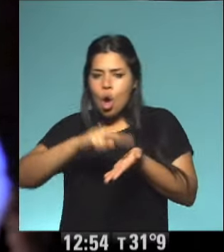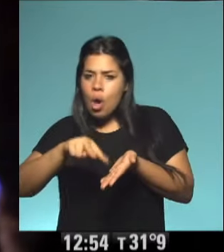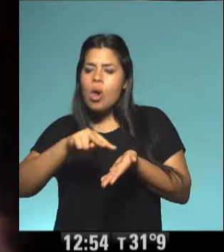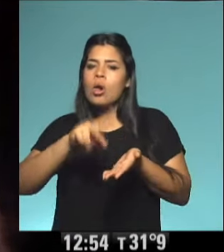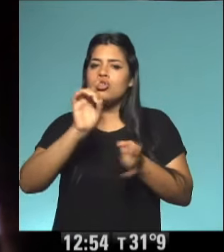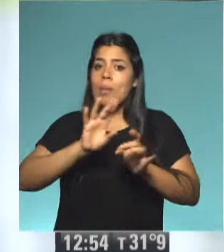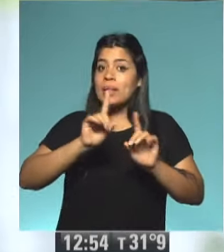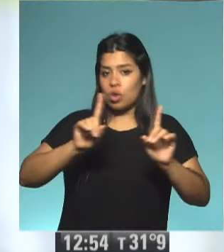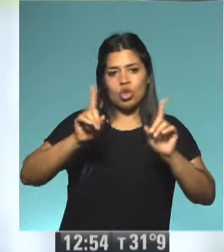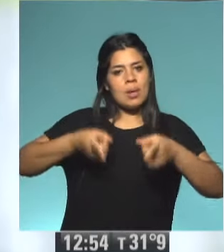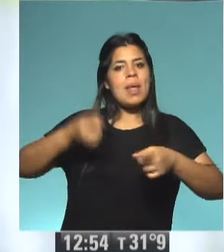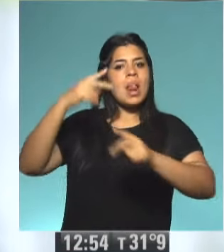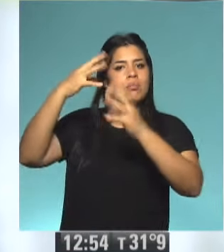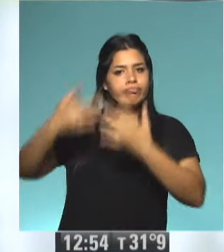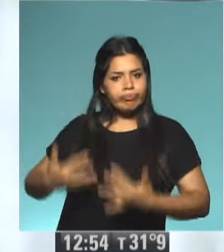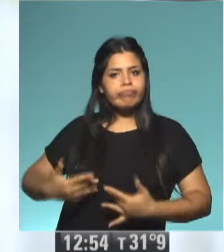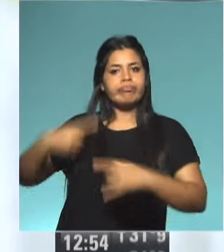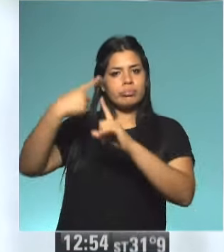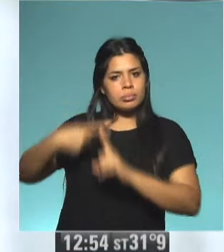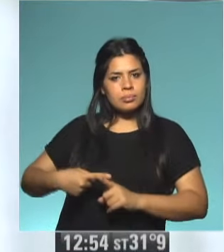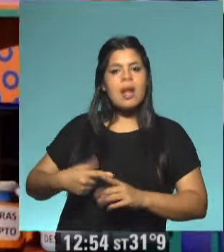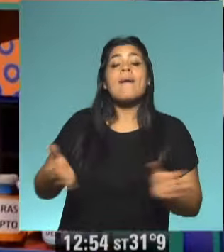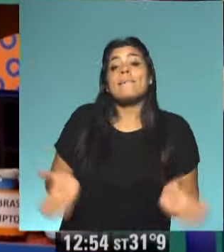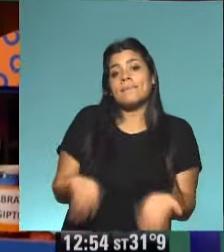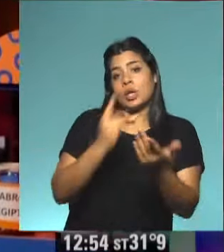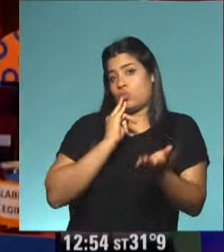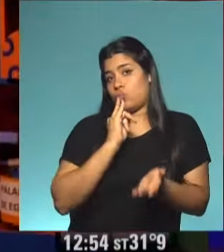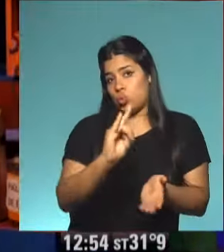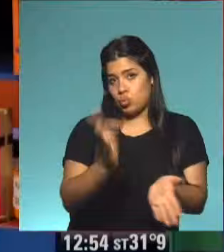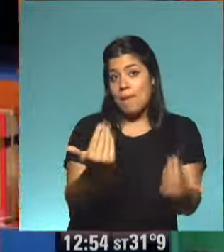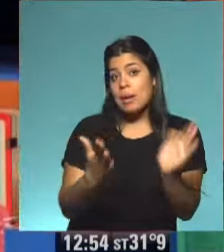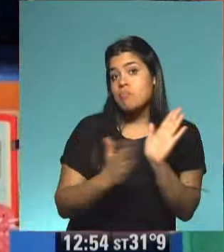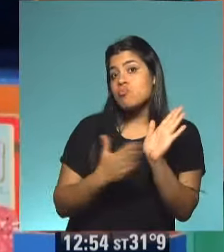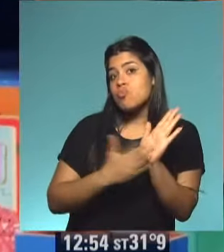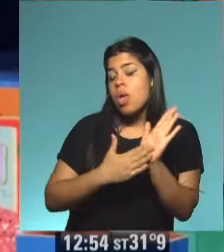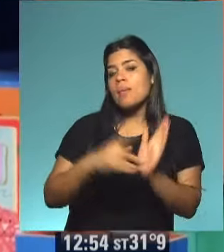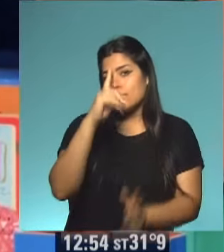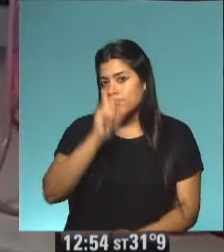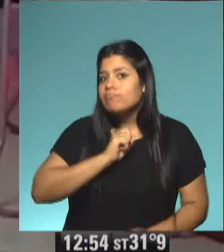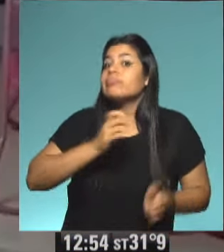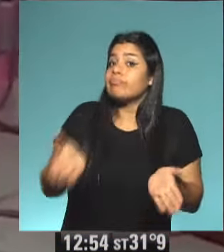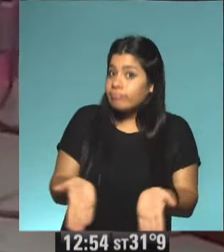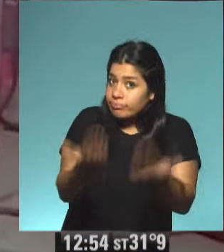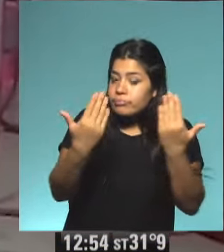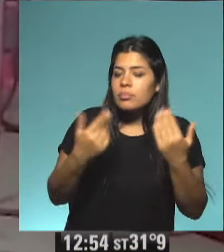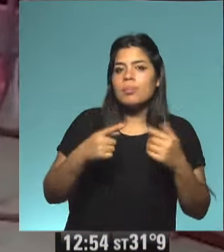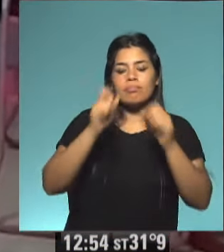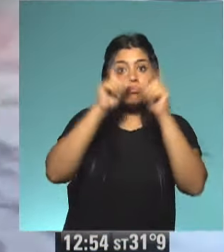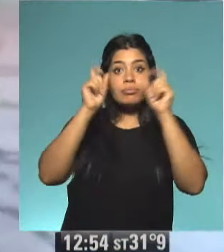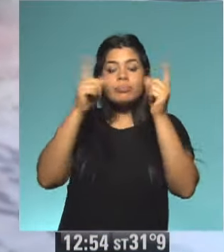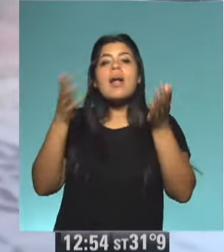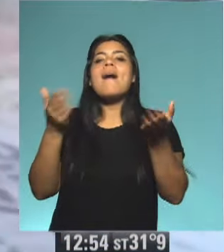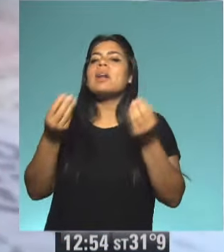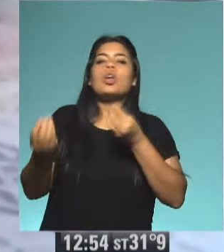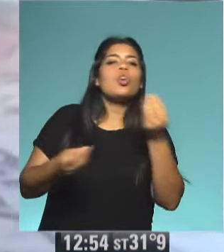numeración. Dejar que los chicos y las chicas escriban como les salía, que prueben, que se animen. Bueno, descubrir cuáles son las